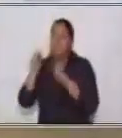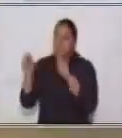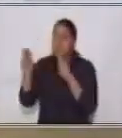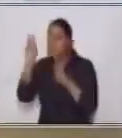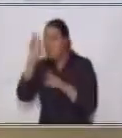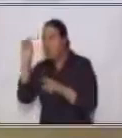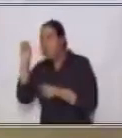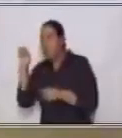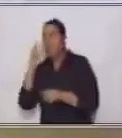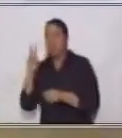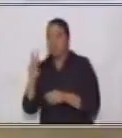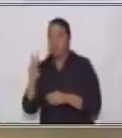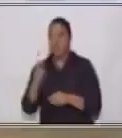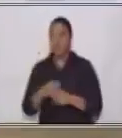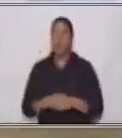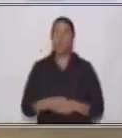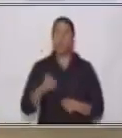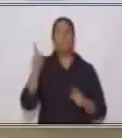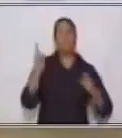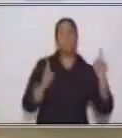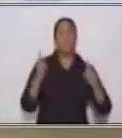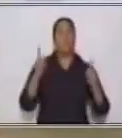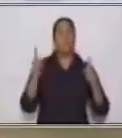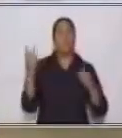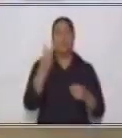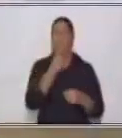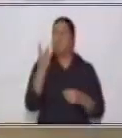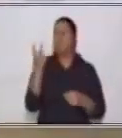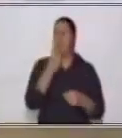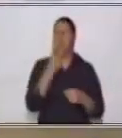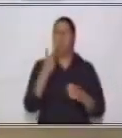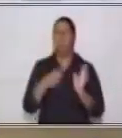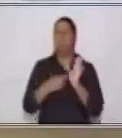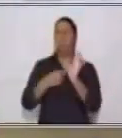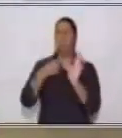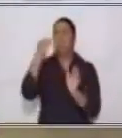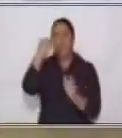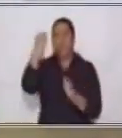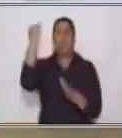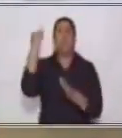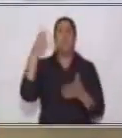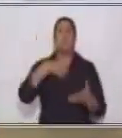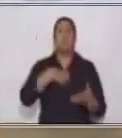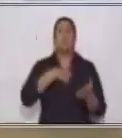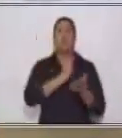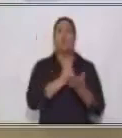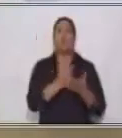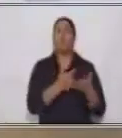último, ¿cuál de las dos presenta las ideas del autor? ¿El resumen o la conclusión?